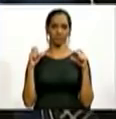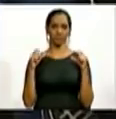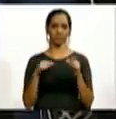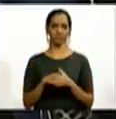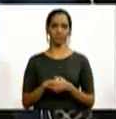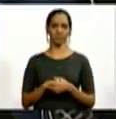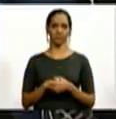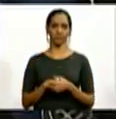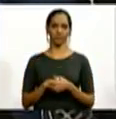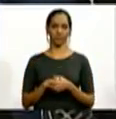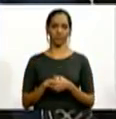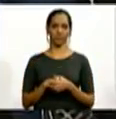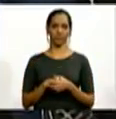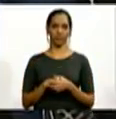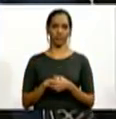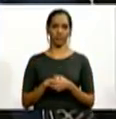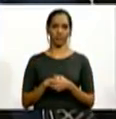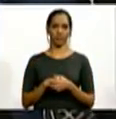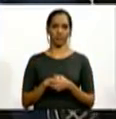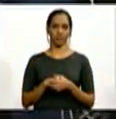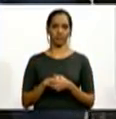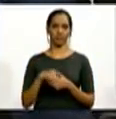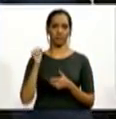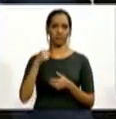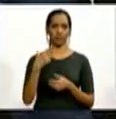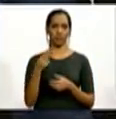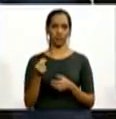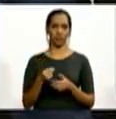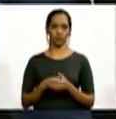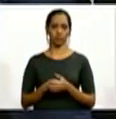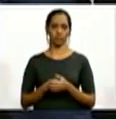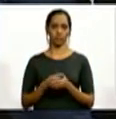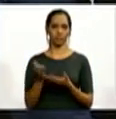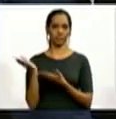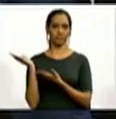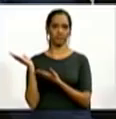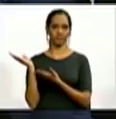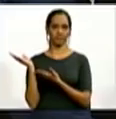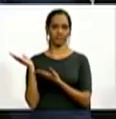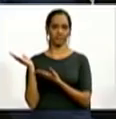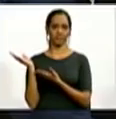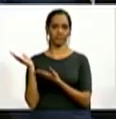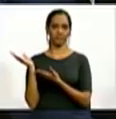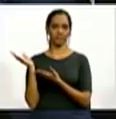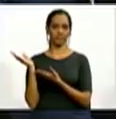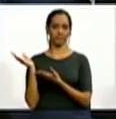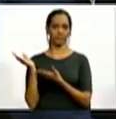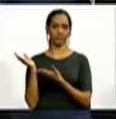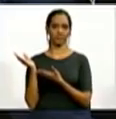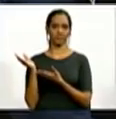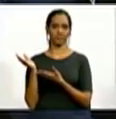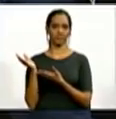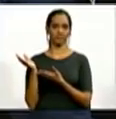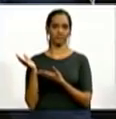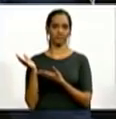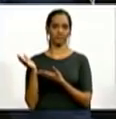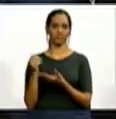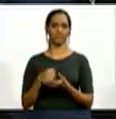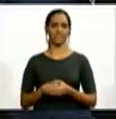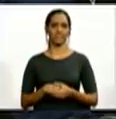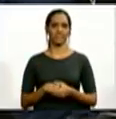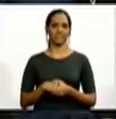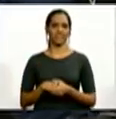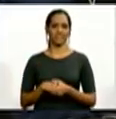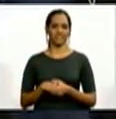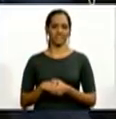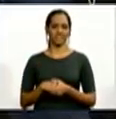si la tienen. Si quieres, puedes ir colocando el... ¿La tenemos, director? Sí, pónchala. ¿Se oye? Vale, vale. Rolo de barriga. Tenemos